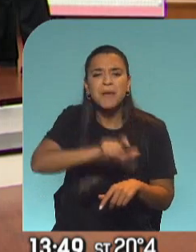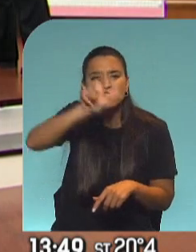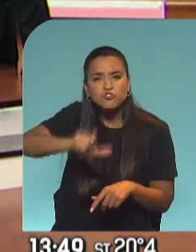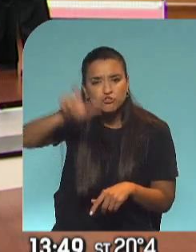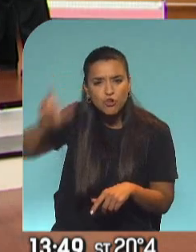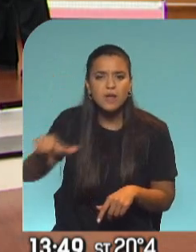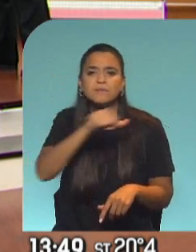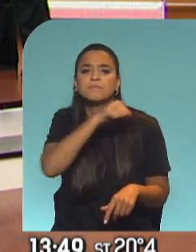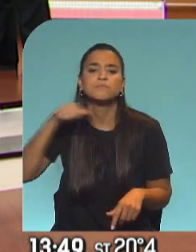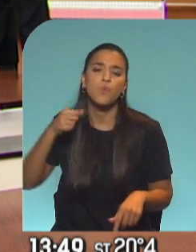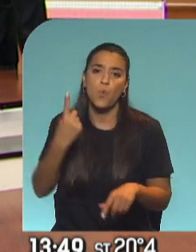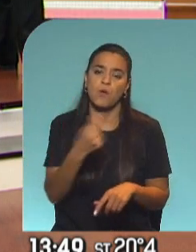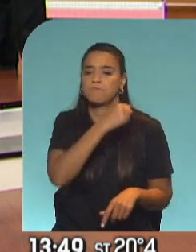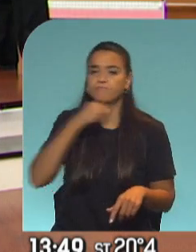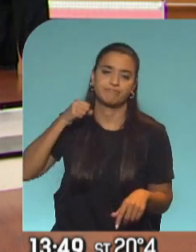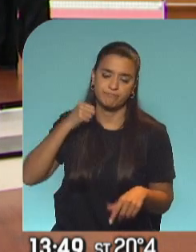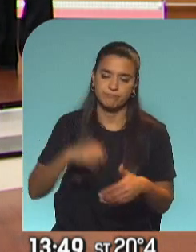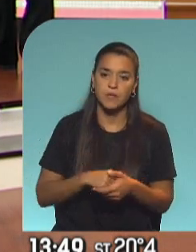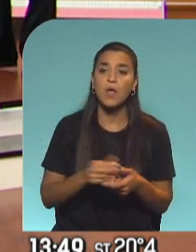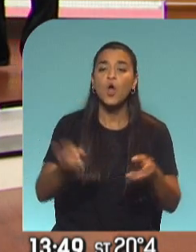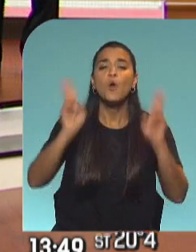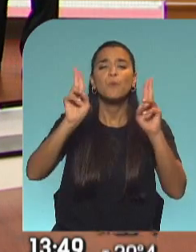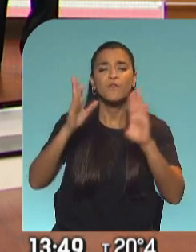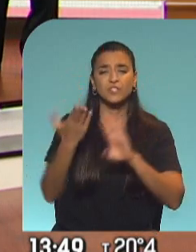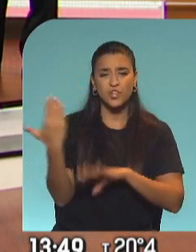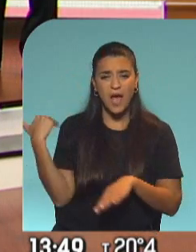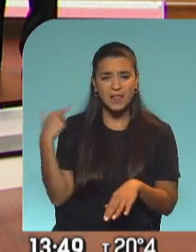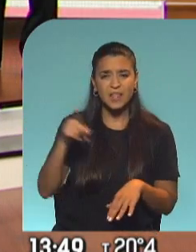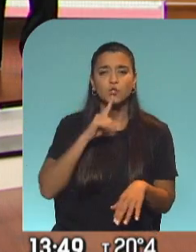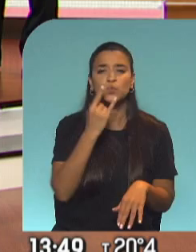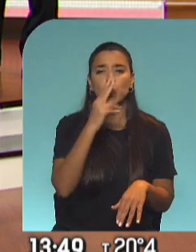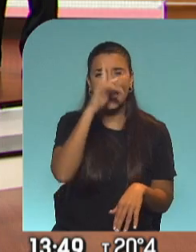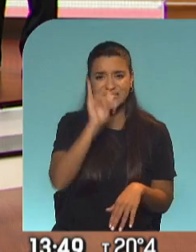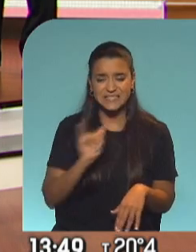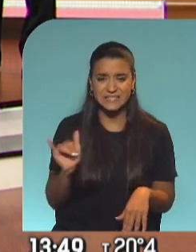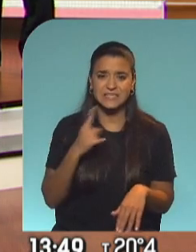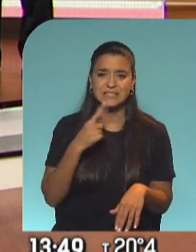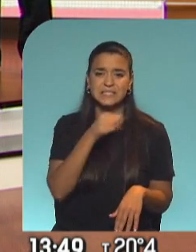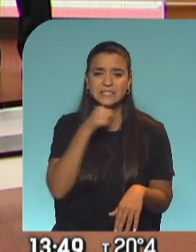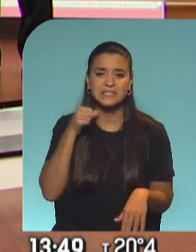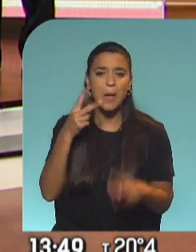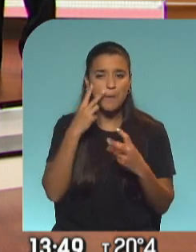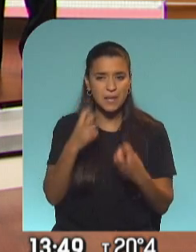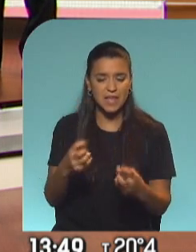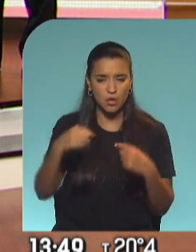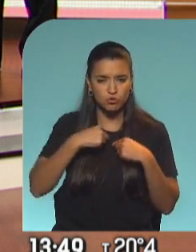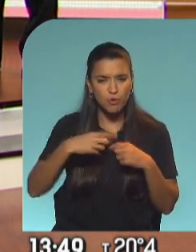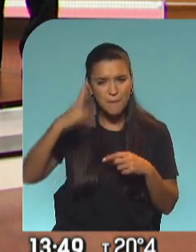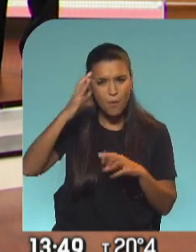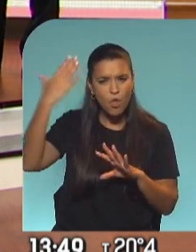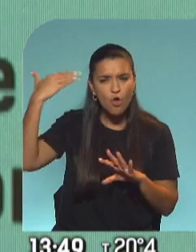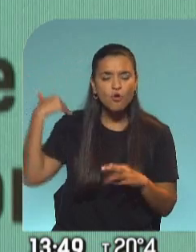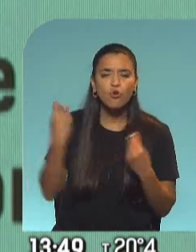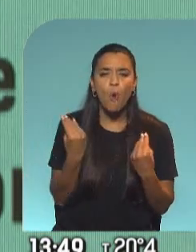y decapitó a una de ellas. Sí, el caso del profesor tunecino decapitado, estaba investigando un poco y recordando cómo se